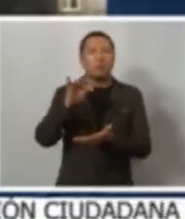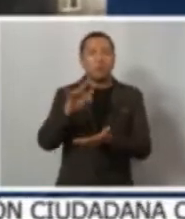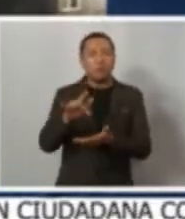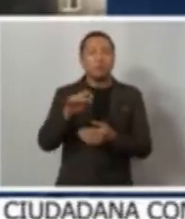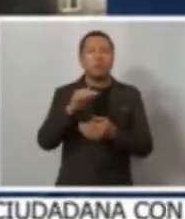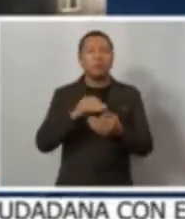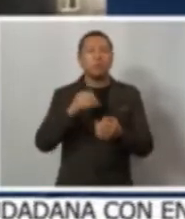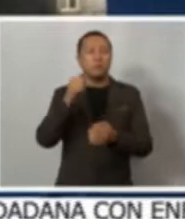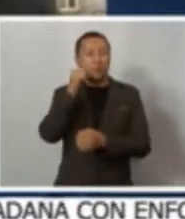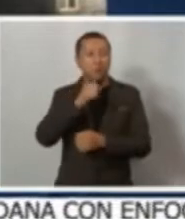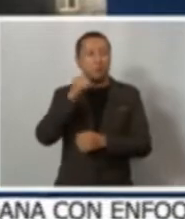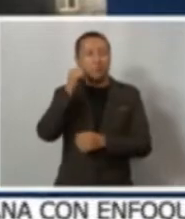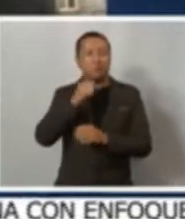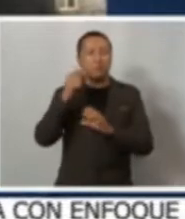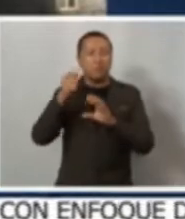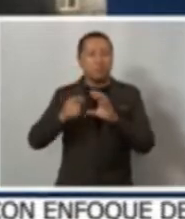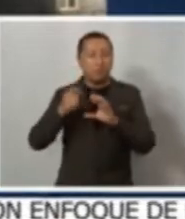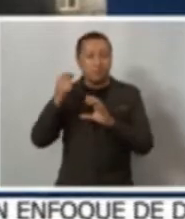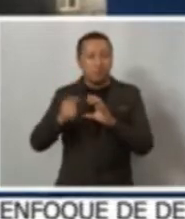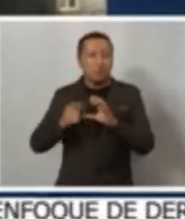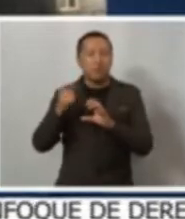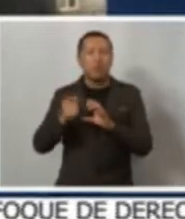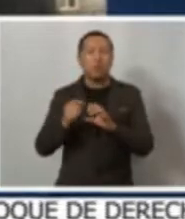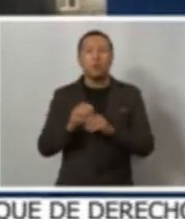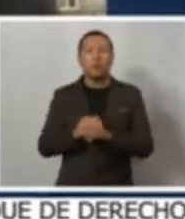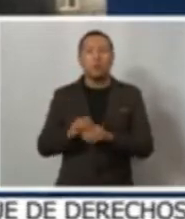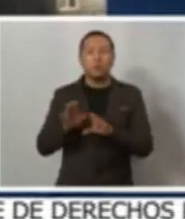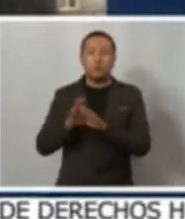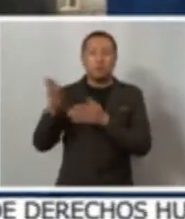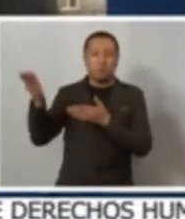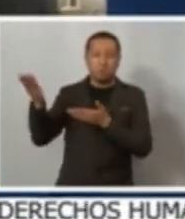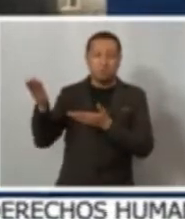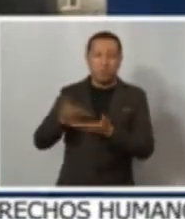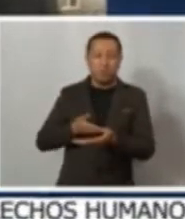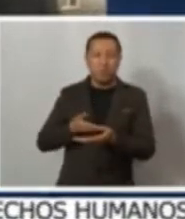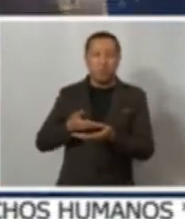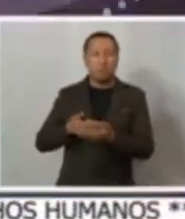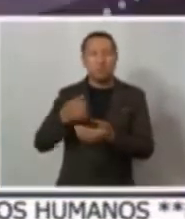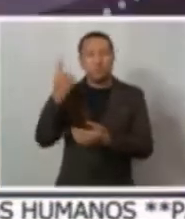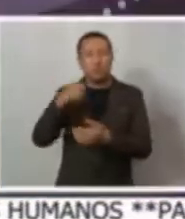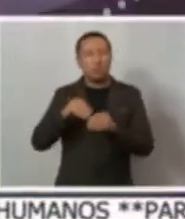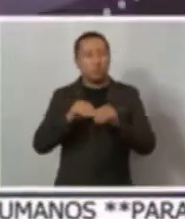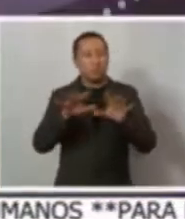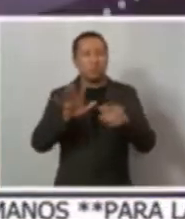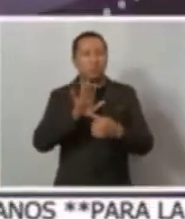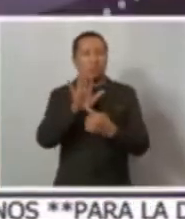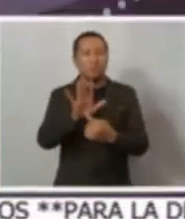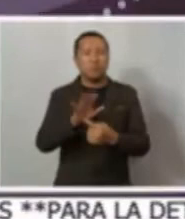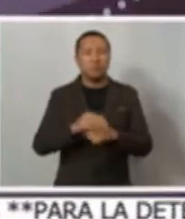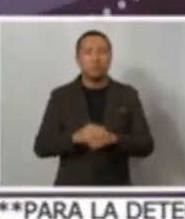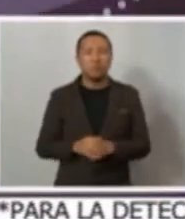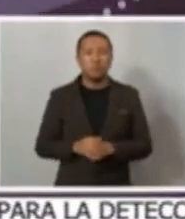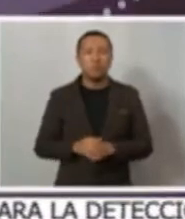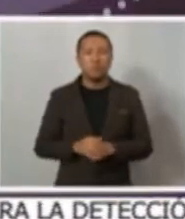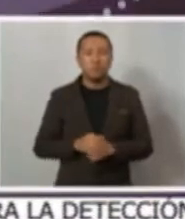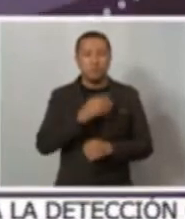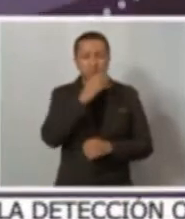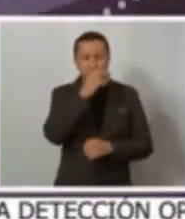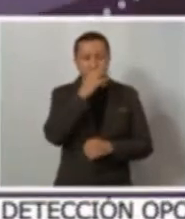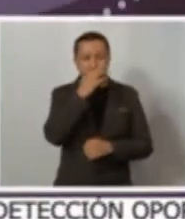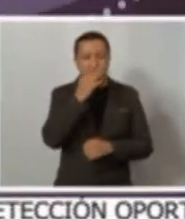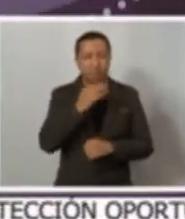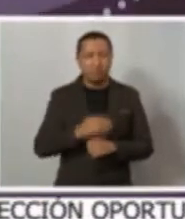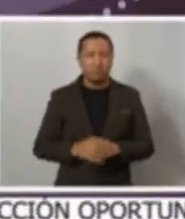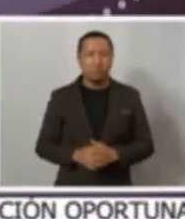estos videos, este material que nos hacen llegar hasta el sistema quintanarroense de comunicación social. Y le decía, haciendo un recuento de lo